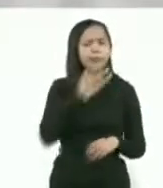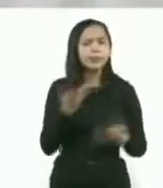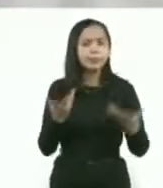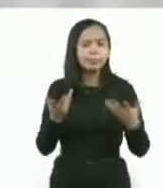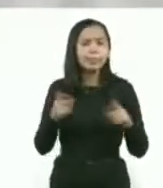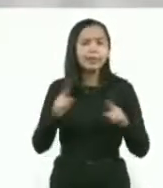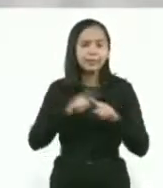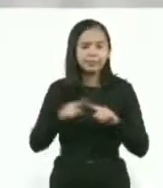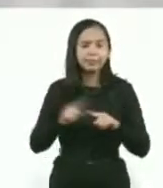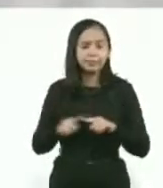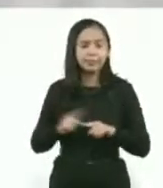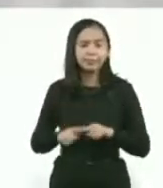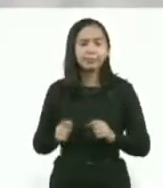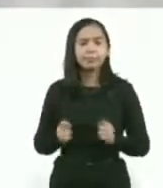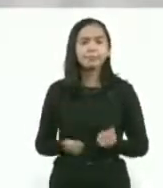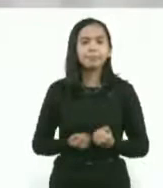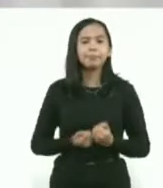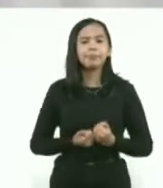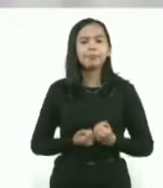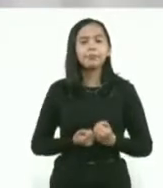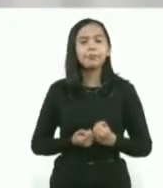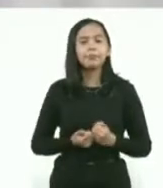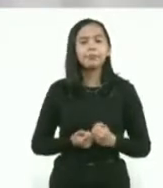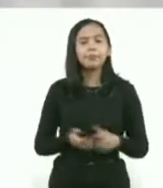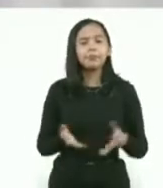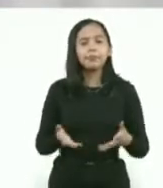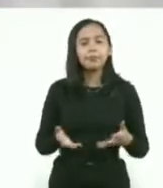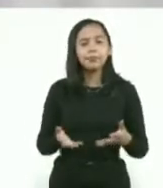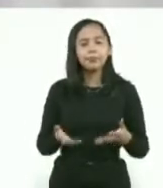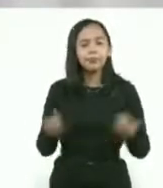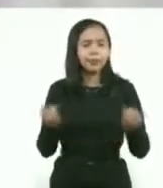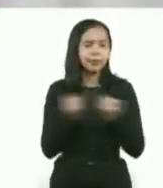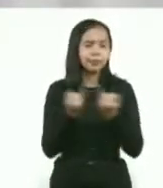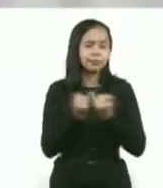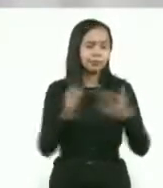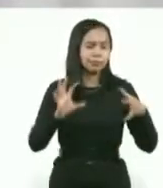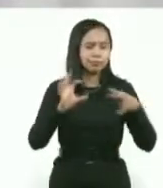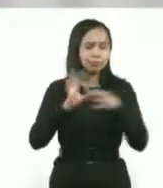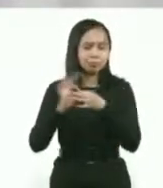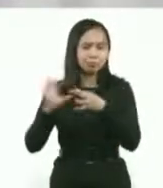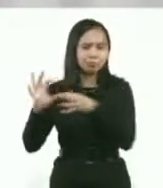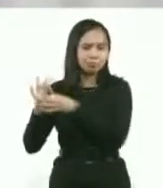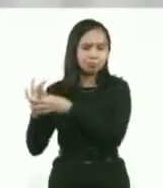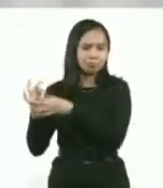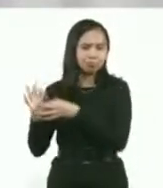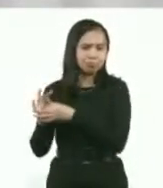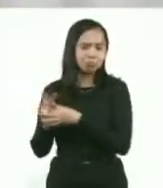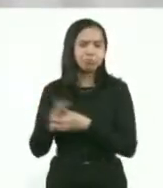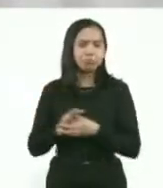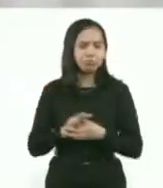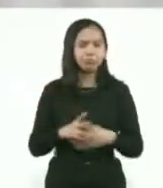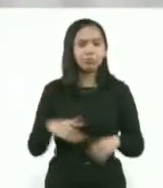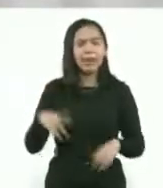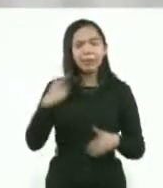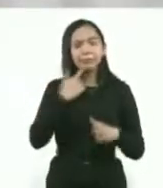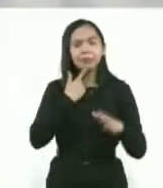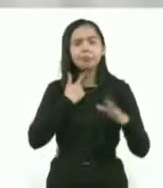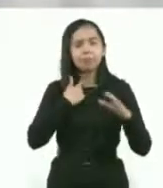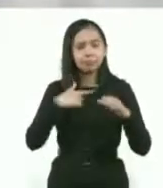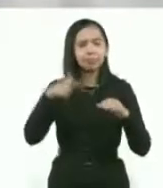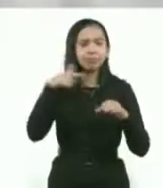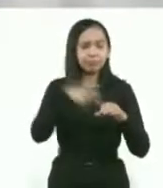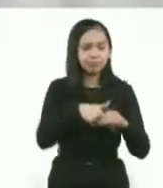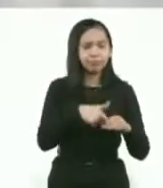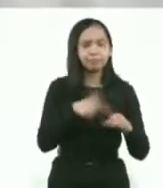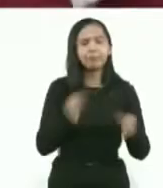a otras variables que tienen que ver con la conectividad y transportación y logística del petróleo y de la